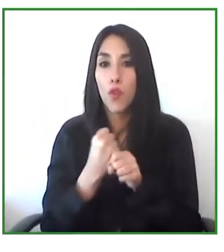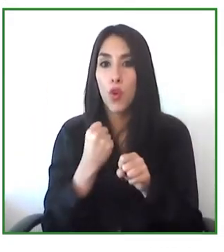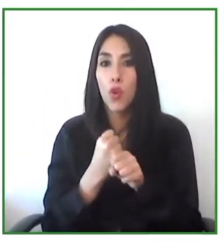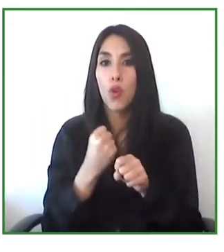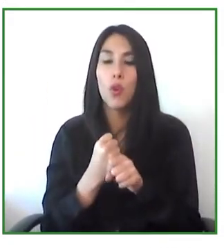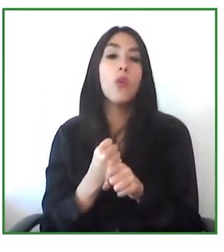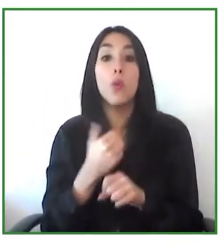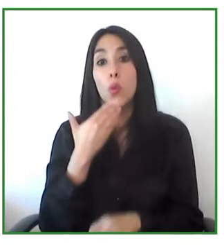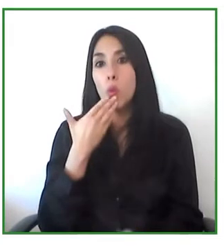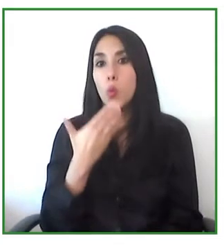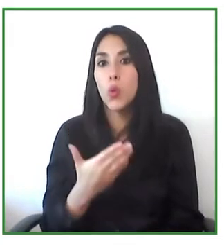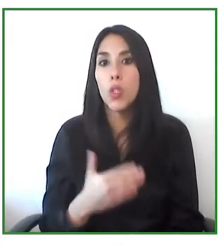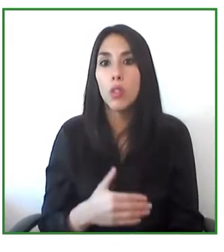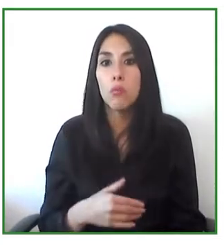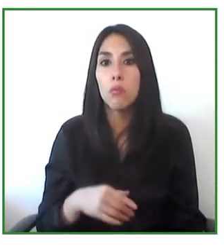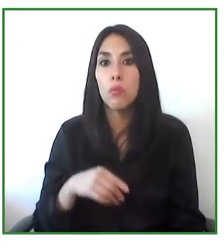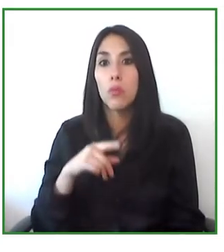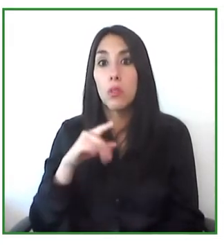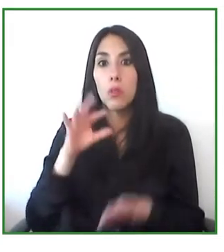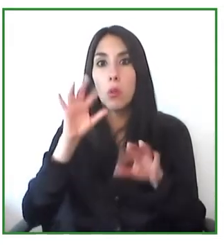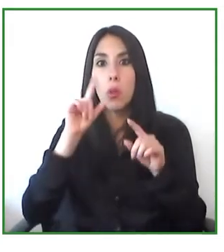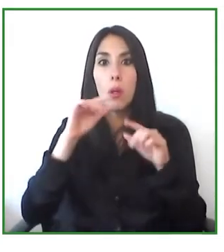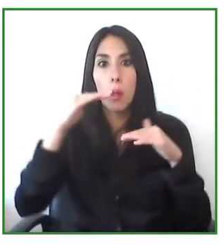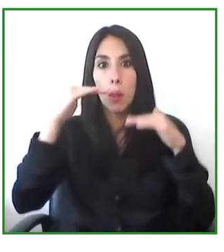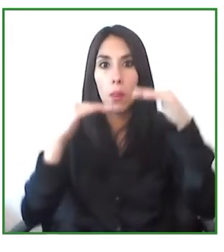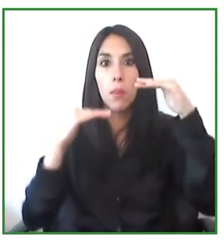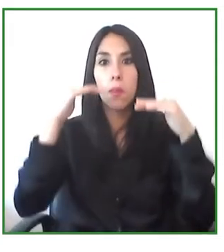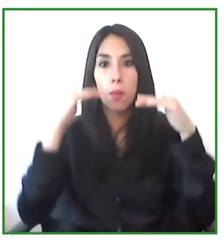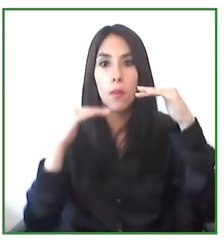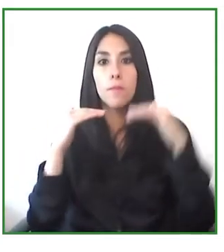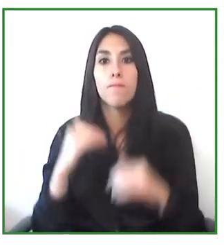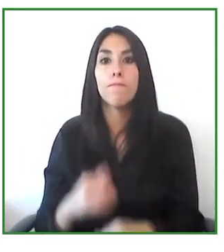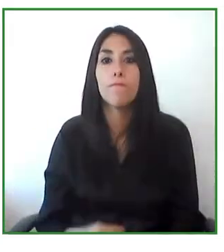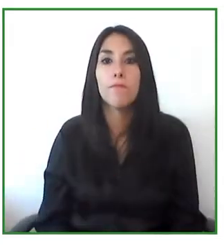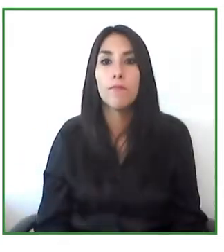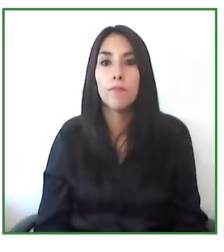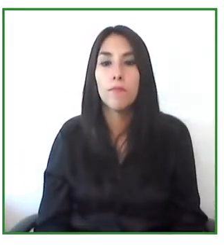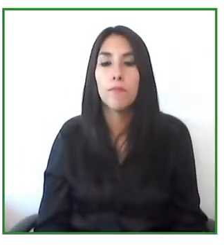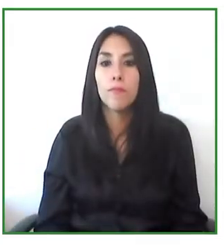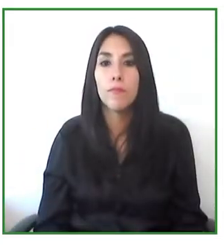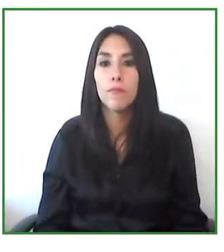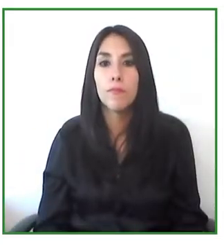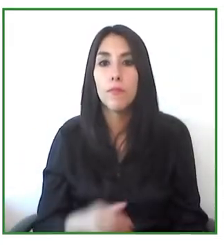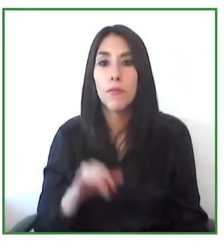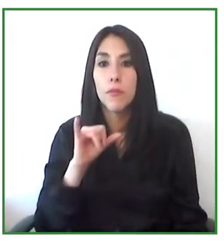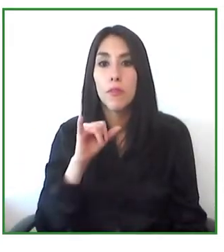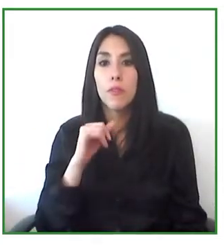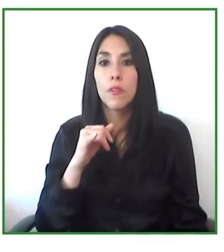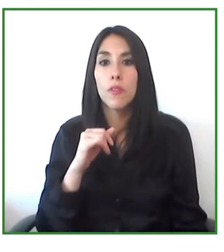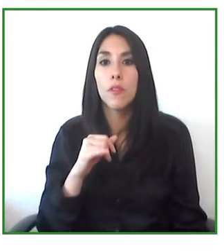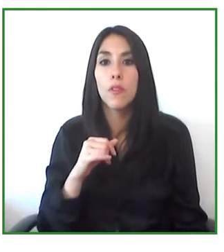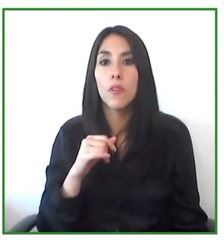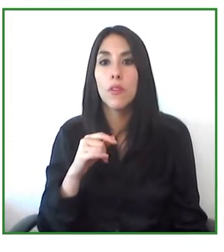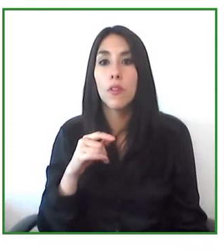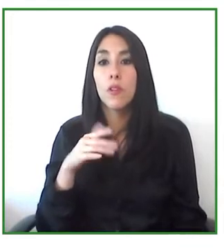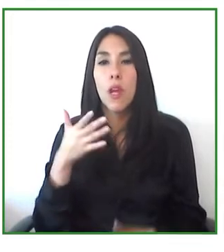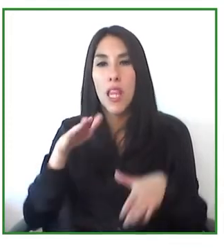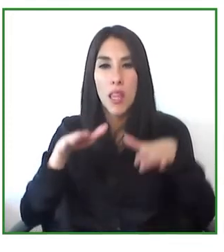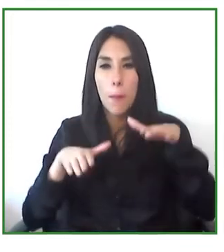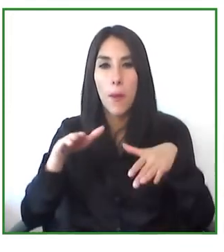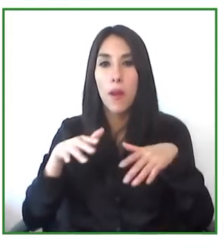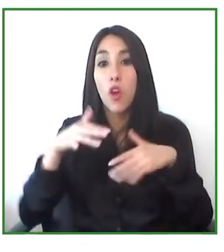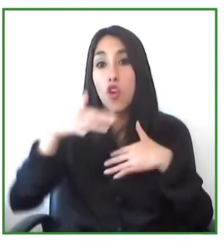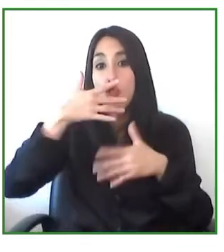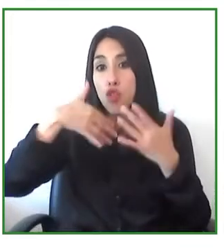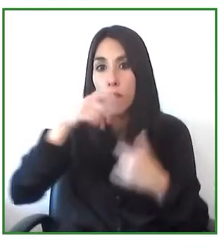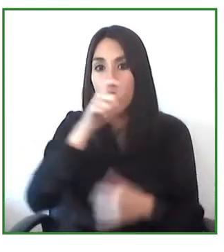de resultados y un proceso en detalle de lo que se va realizando de acuerdo al contexto de estas personas y las problemáticas específicas que estos